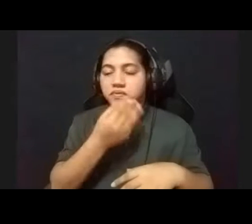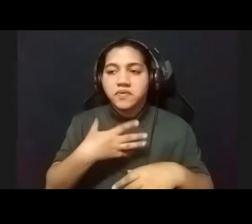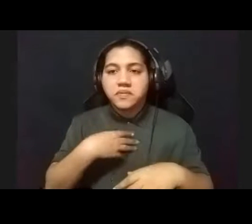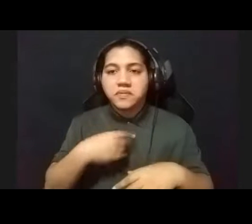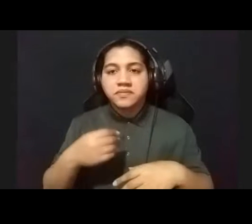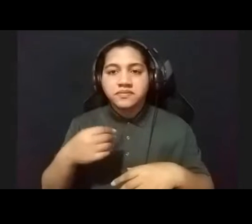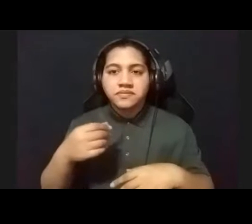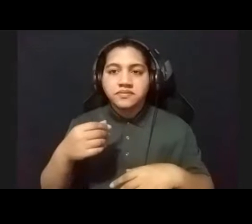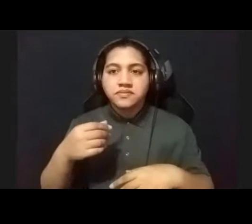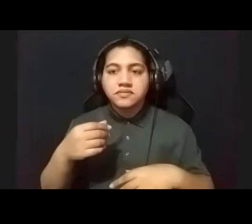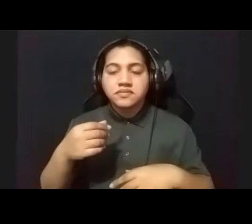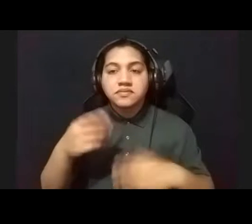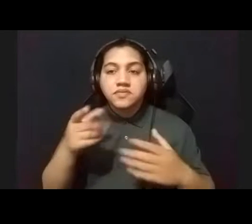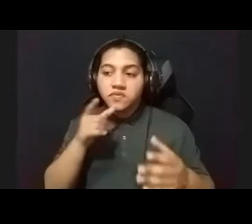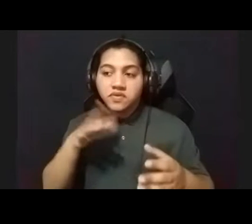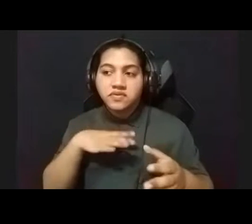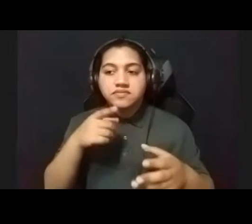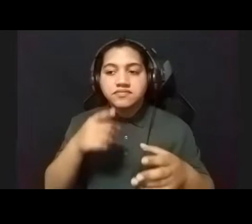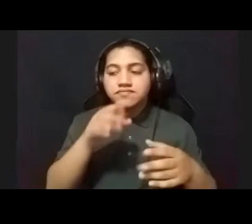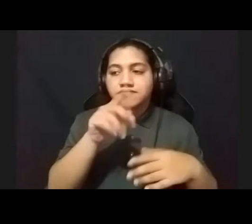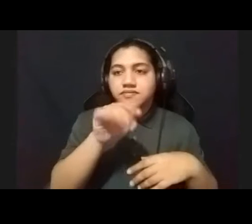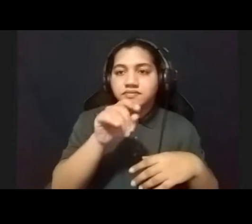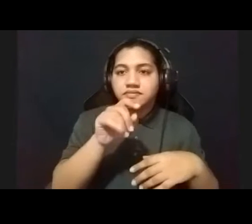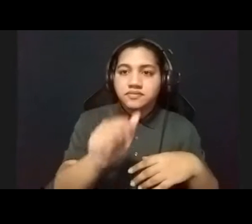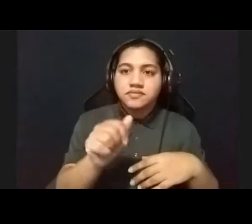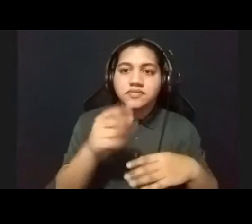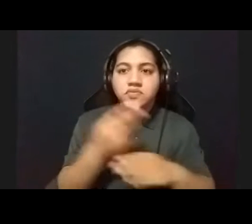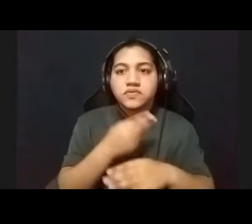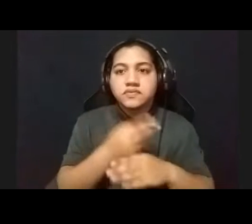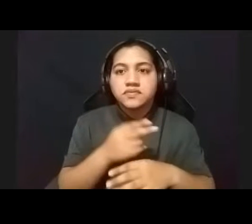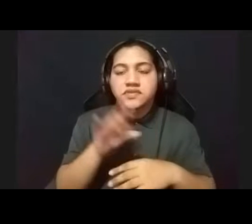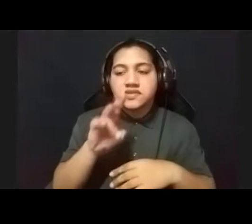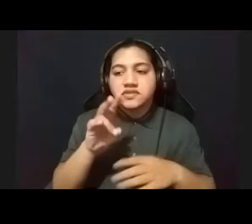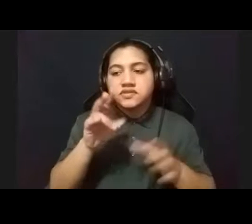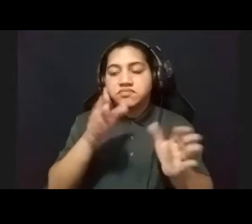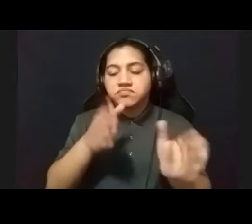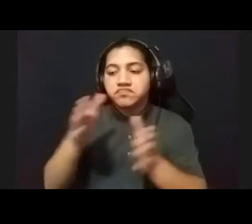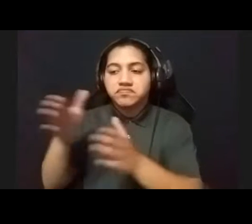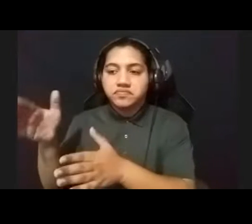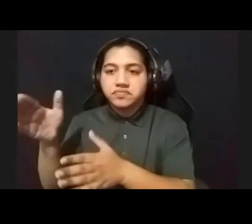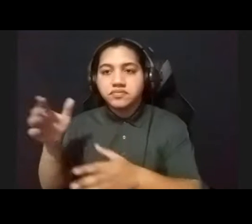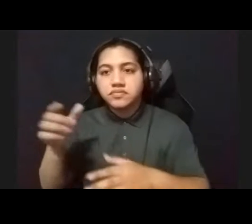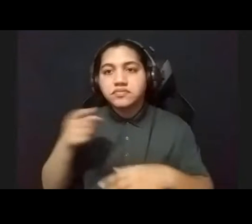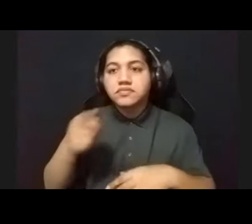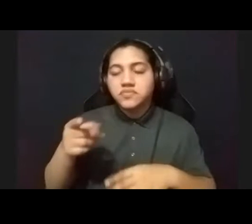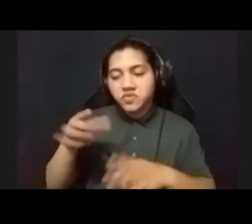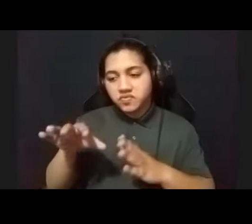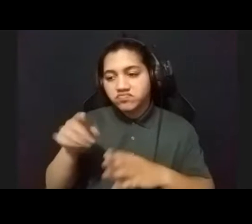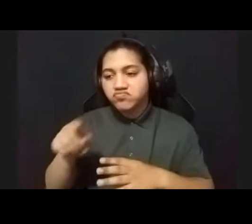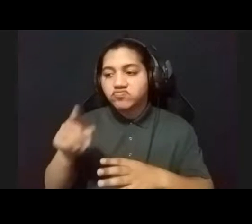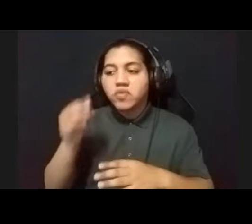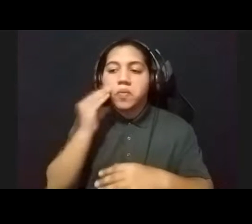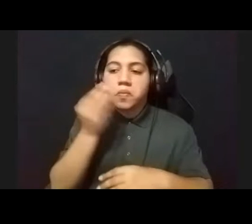cuando una mujer va a casarse en Persia, utiliza 7 productos distintos y uno de ellos es ese polvo